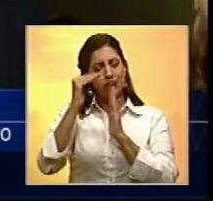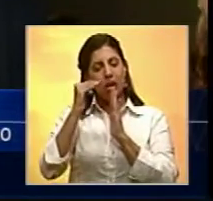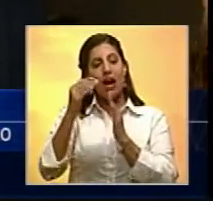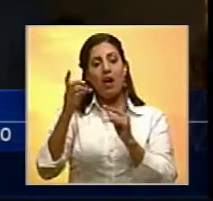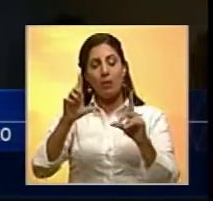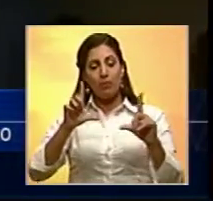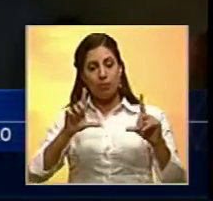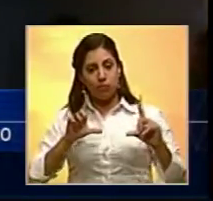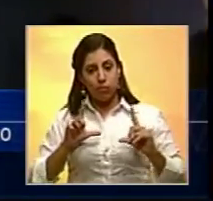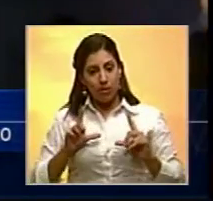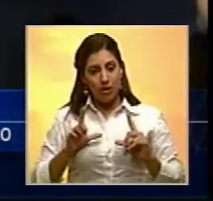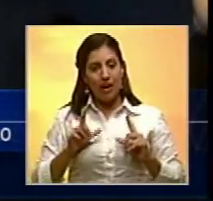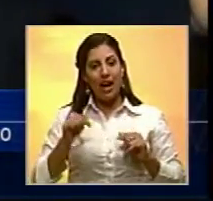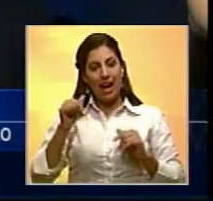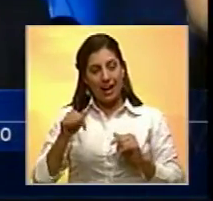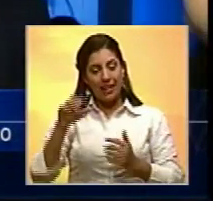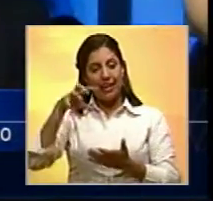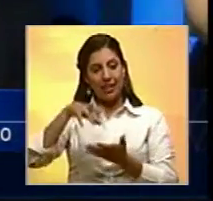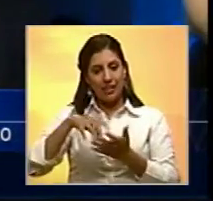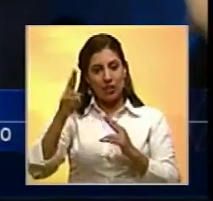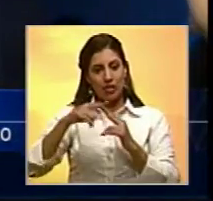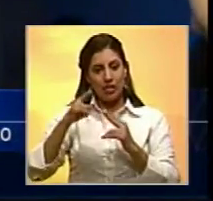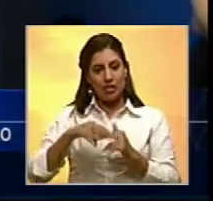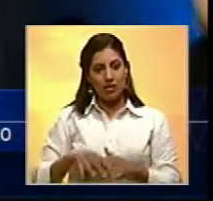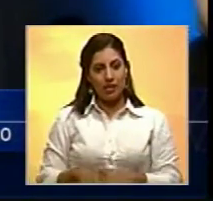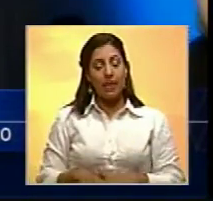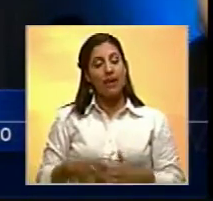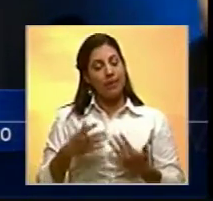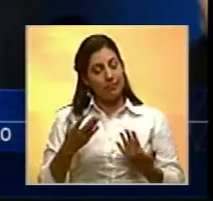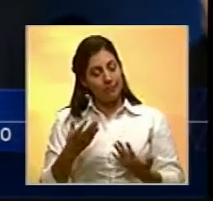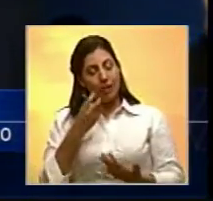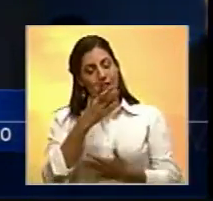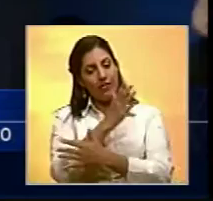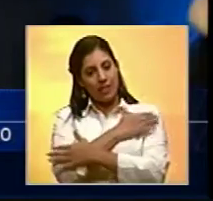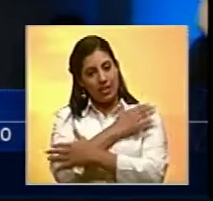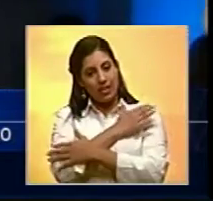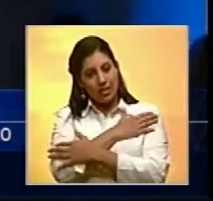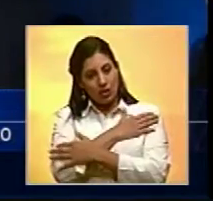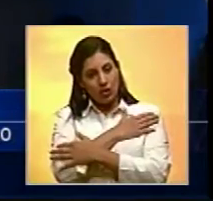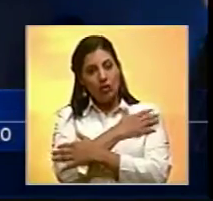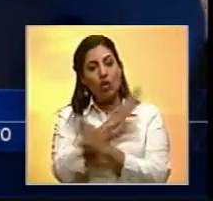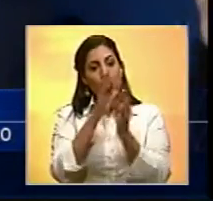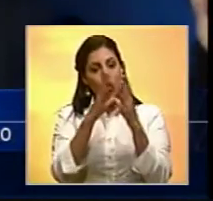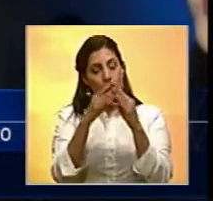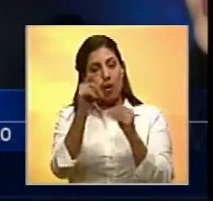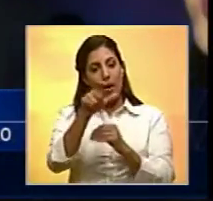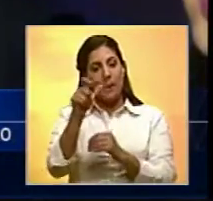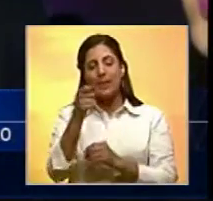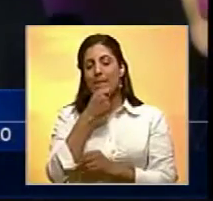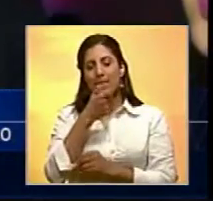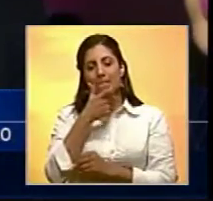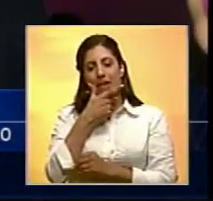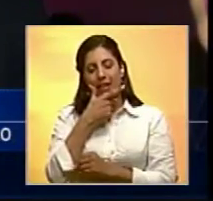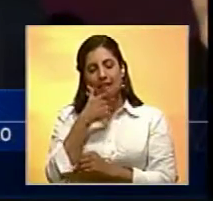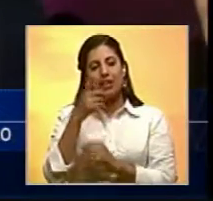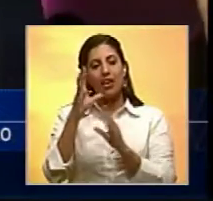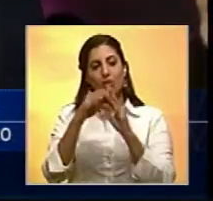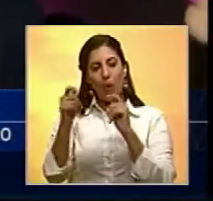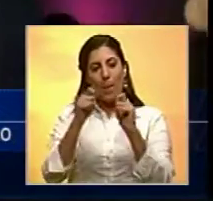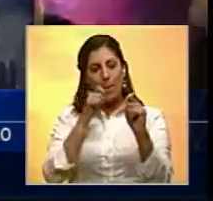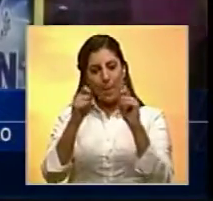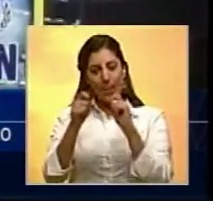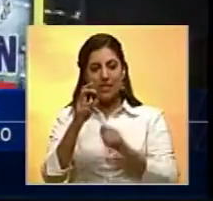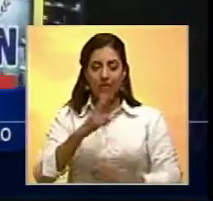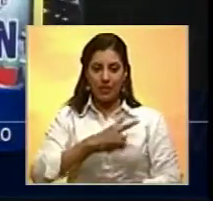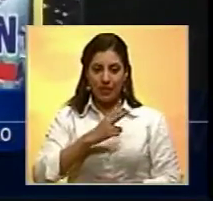recibir este galardón acá en el estado Táchira. Así que bueno, felicitaciones a toda la gente bella allá en prensa